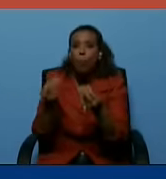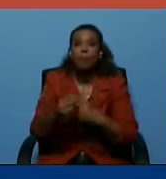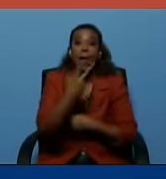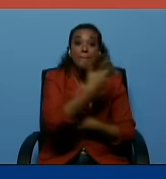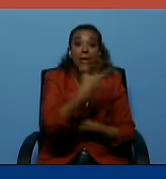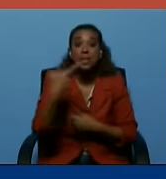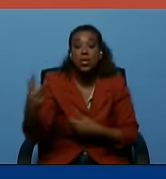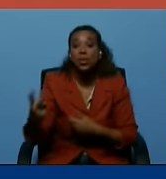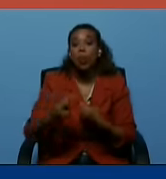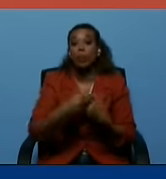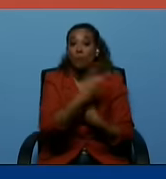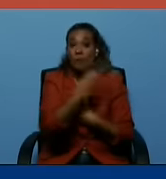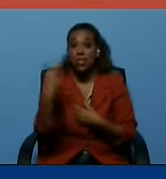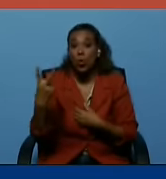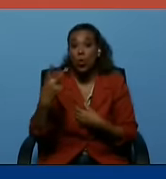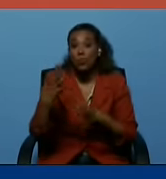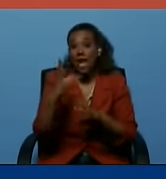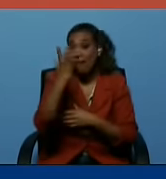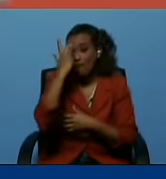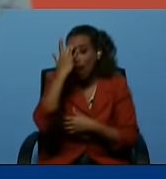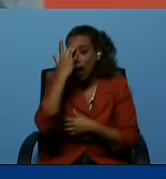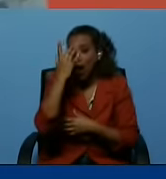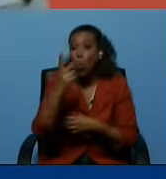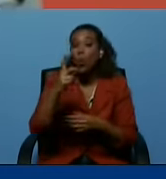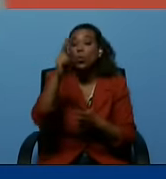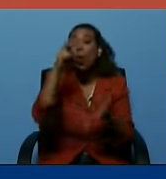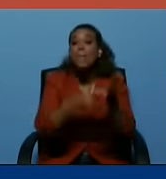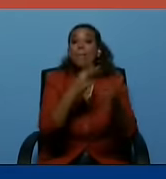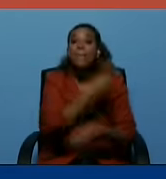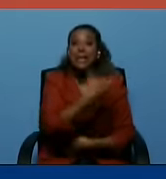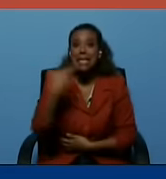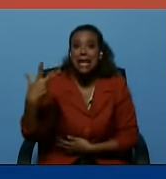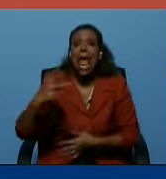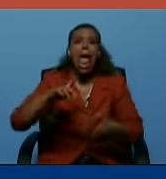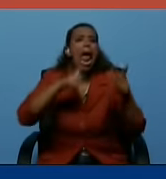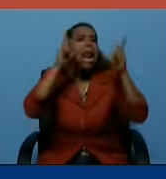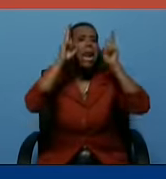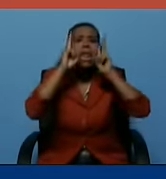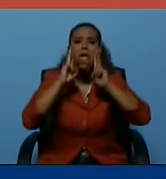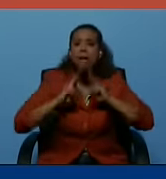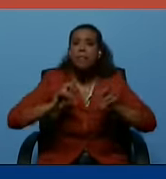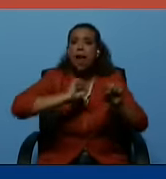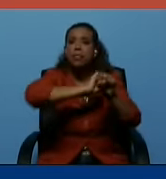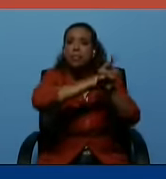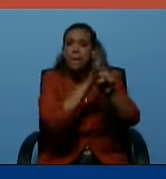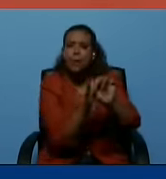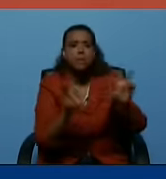22 de febrero de 2023, ya estábamos fuera de la pandemia, libres de pandemia.